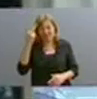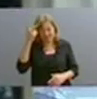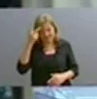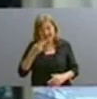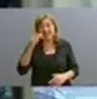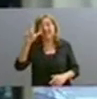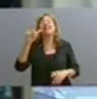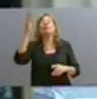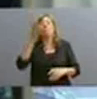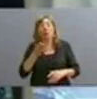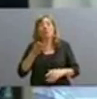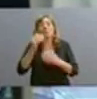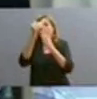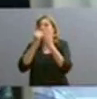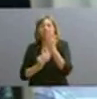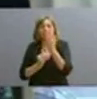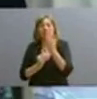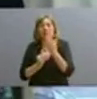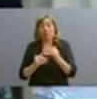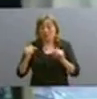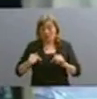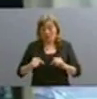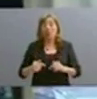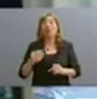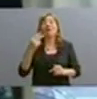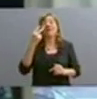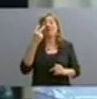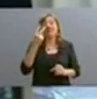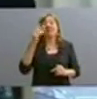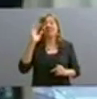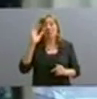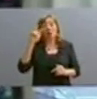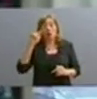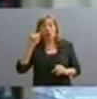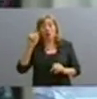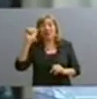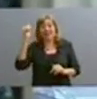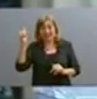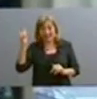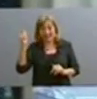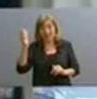año 2012 estamos en el 6,5% de pobreza y en el